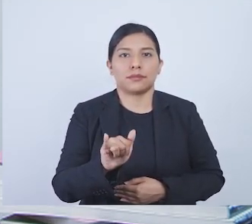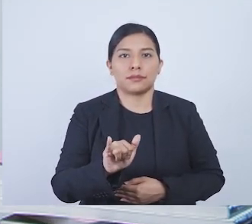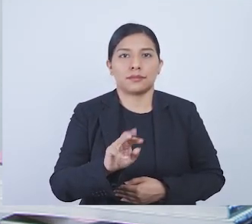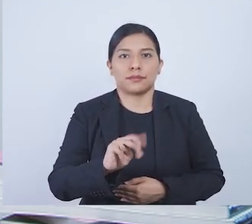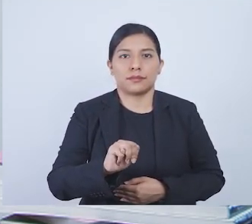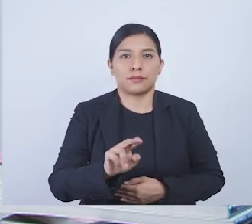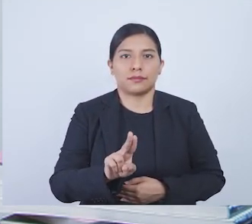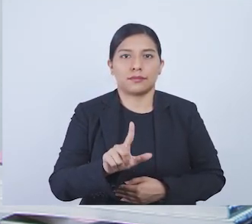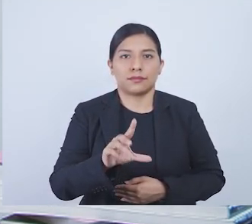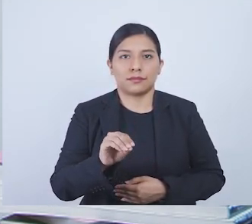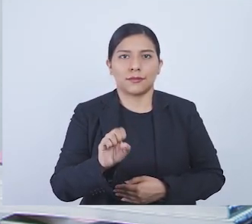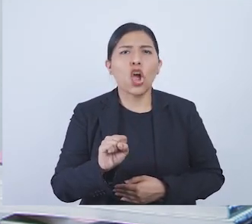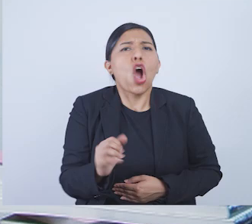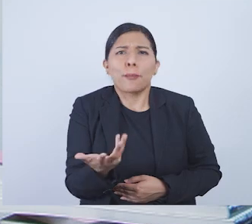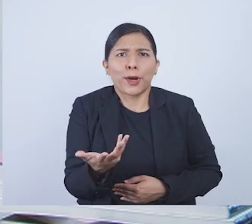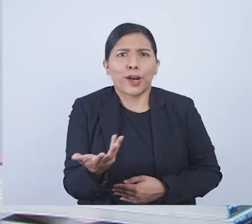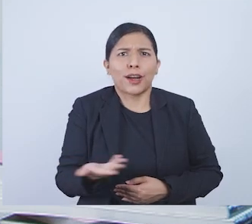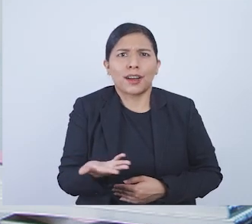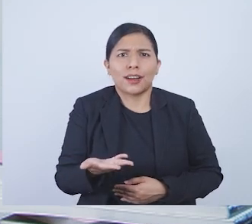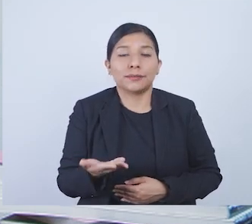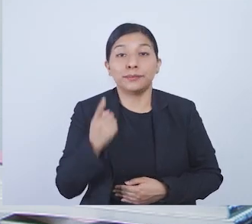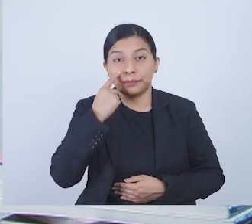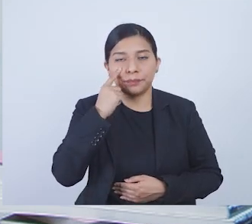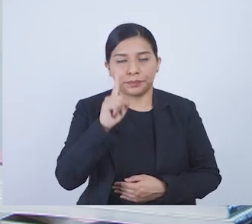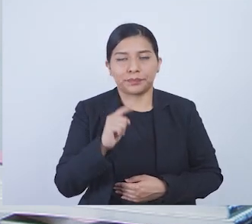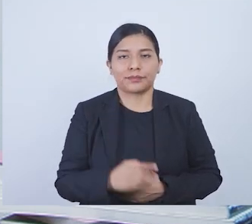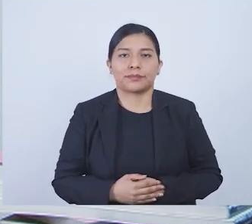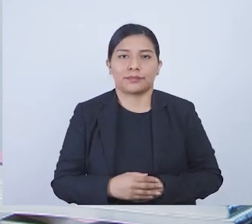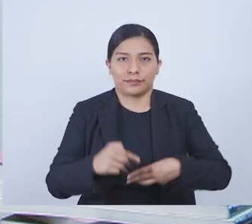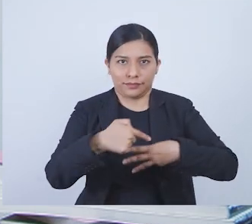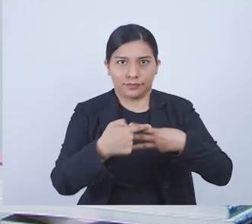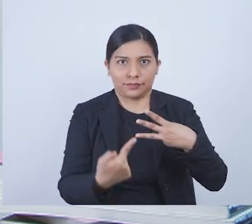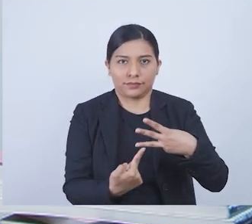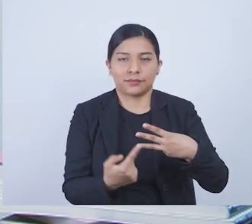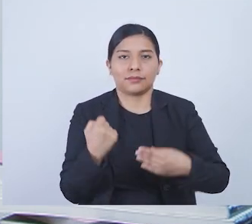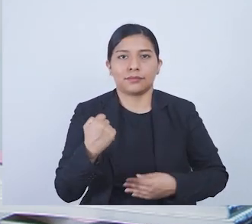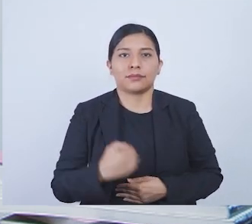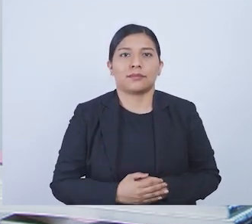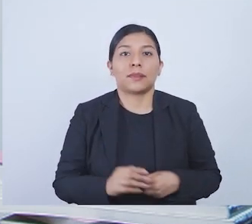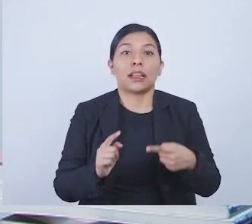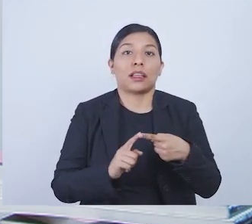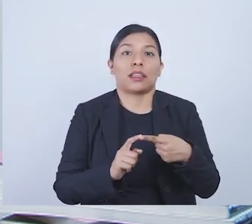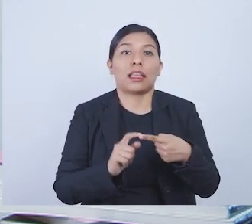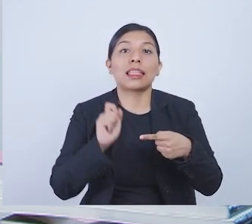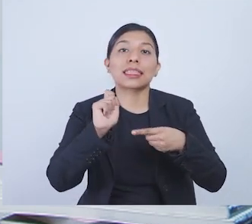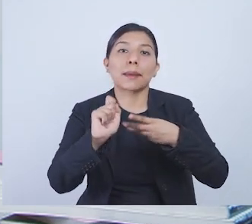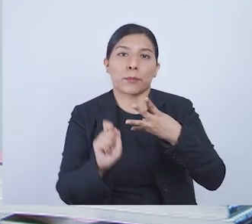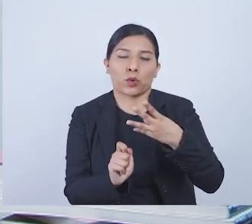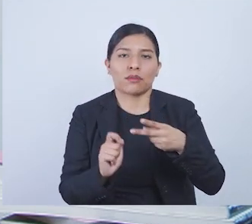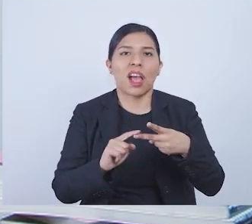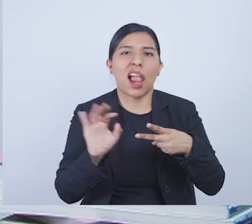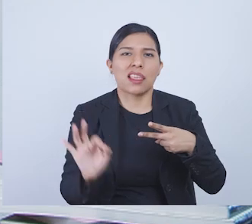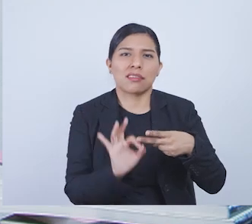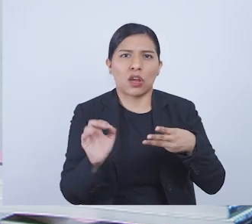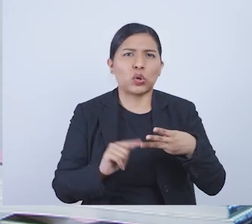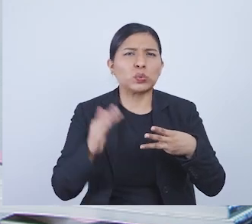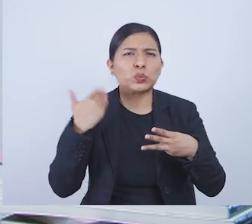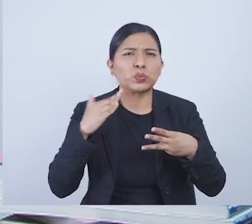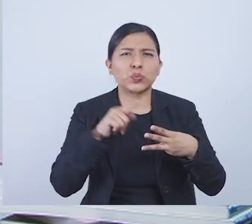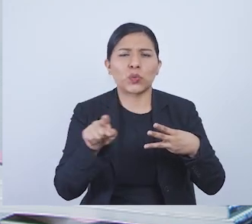¿Cómo deberían ser los estímulos? Aquí debemos hablar de 3 factores, el tipo, la calidad y la